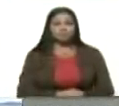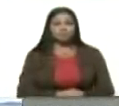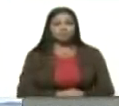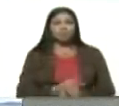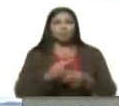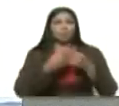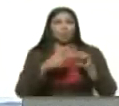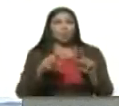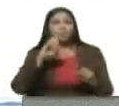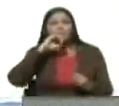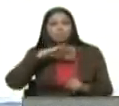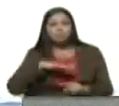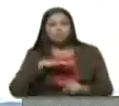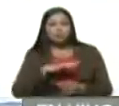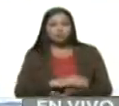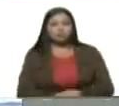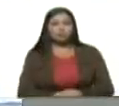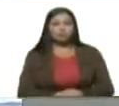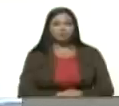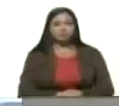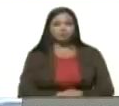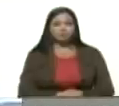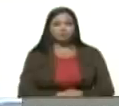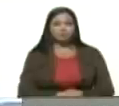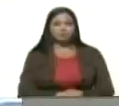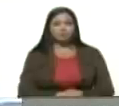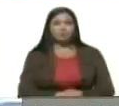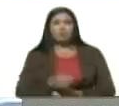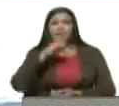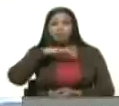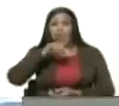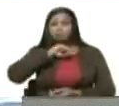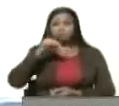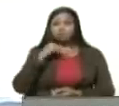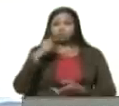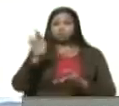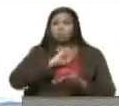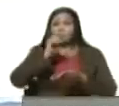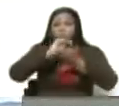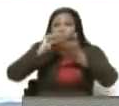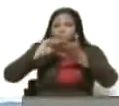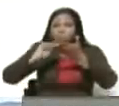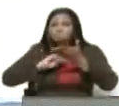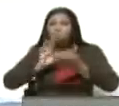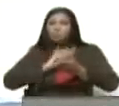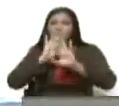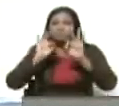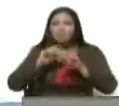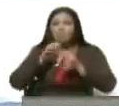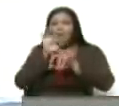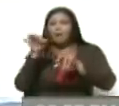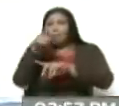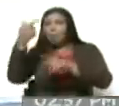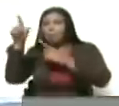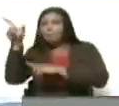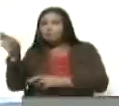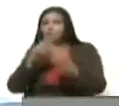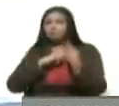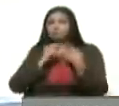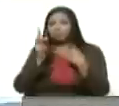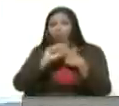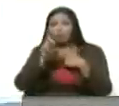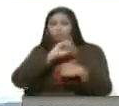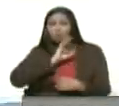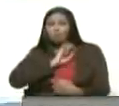Otra sería la historia. Y la historia tenemos que escribirla nosotros. No dejemos que la escriban